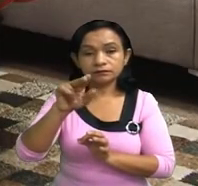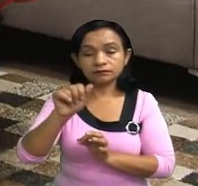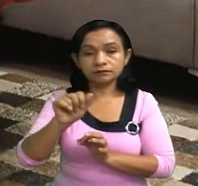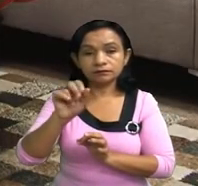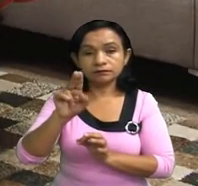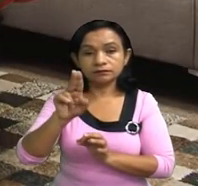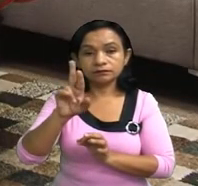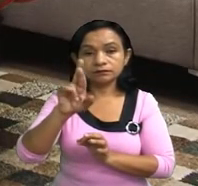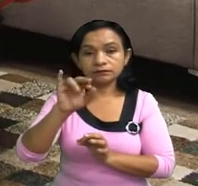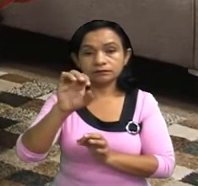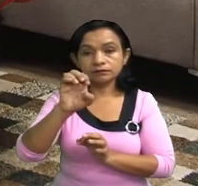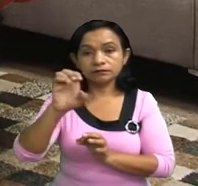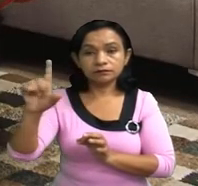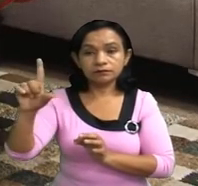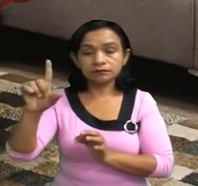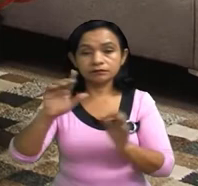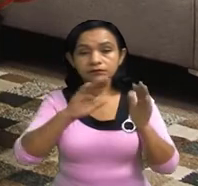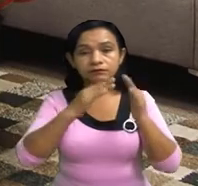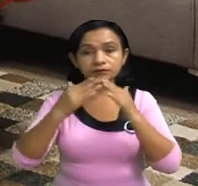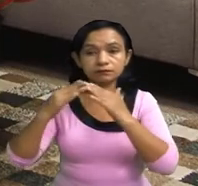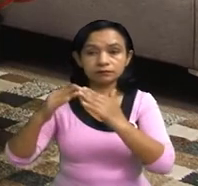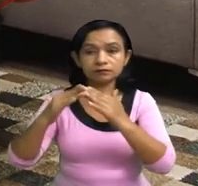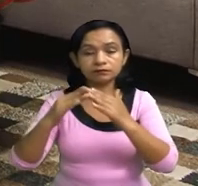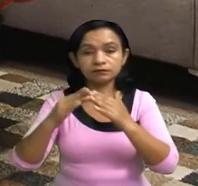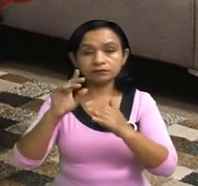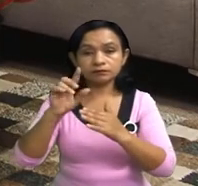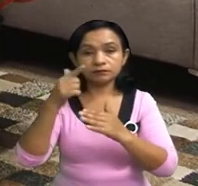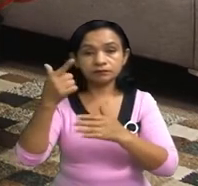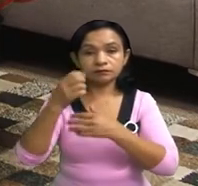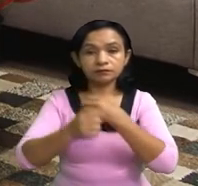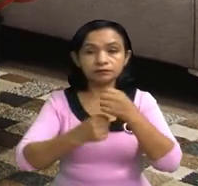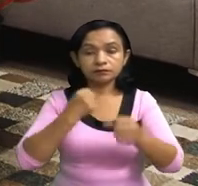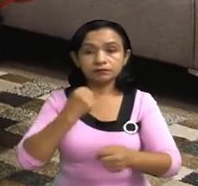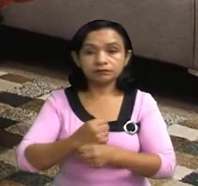Uriel, en el barrio Riguero, donde estuvo 17 años